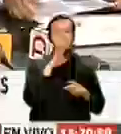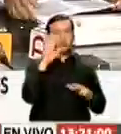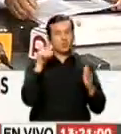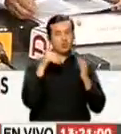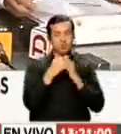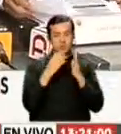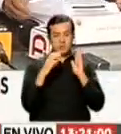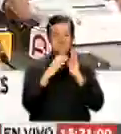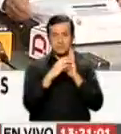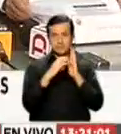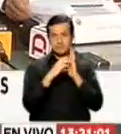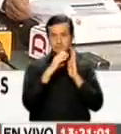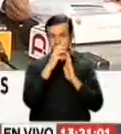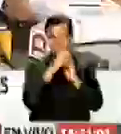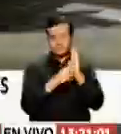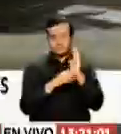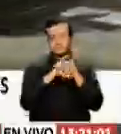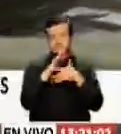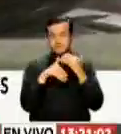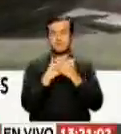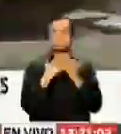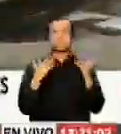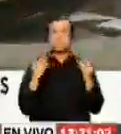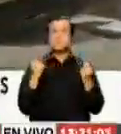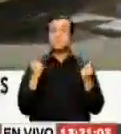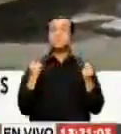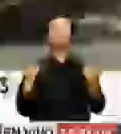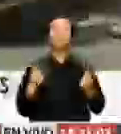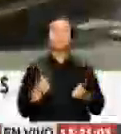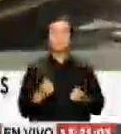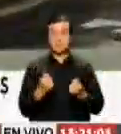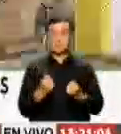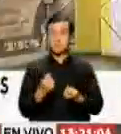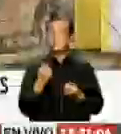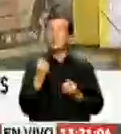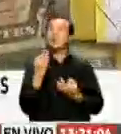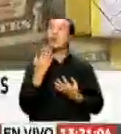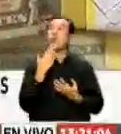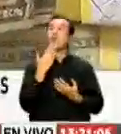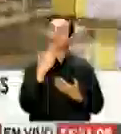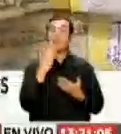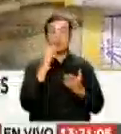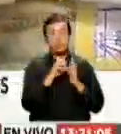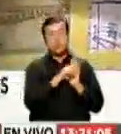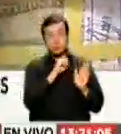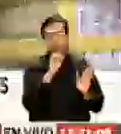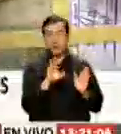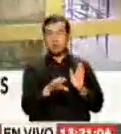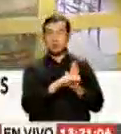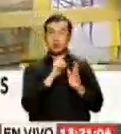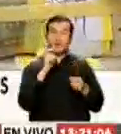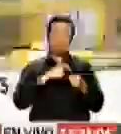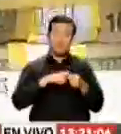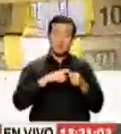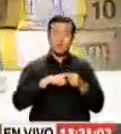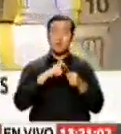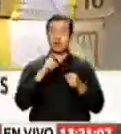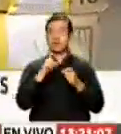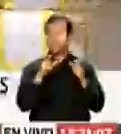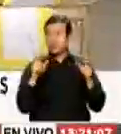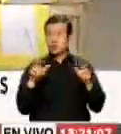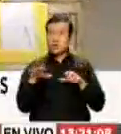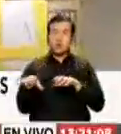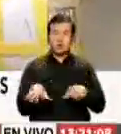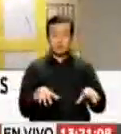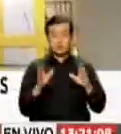un capítulo para hablar de la legalidad del financiamiento de las tiendas políticas. Las contribuciones que lleguen de afiliados, adherentes,